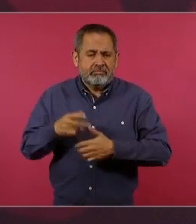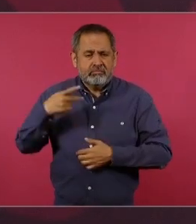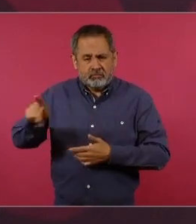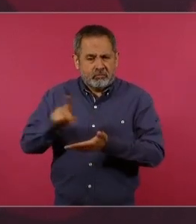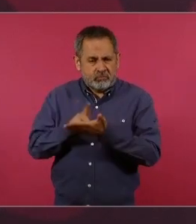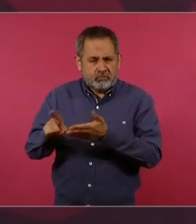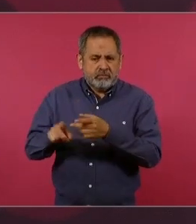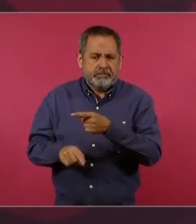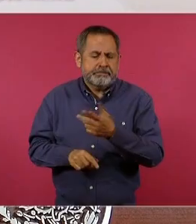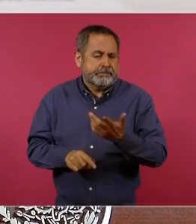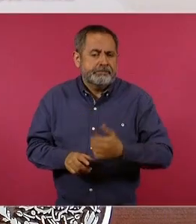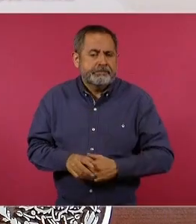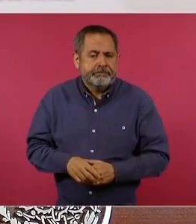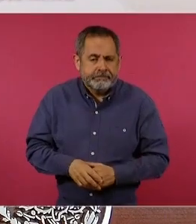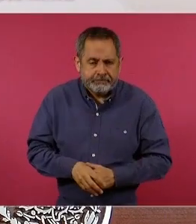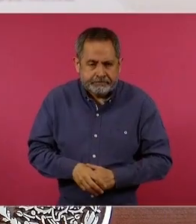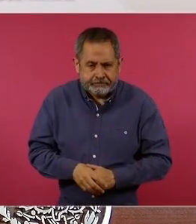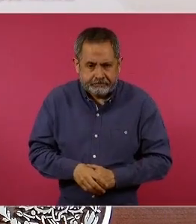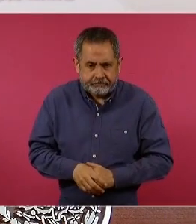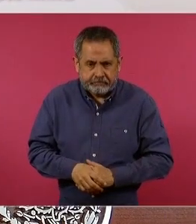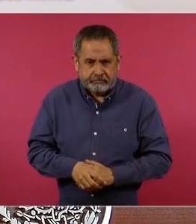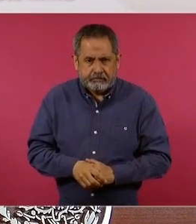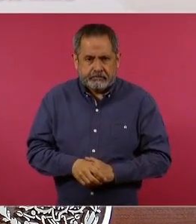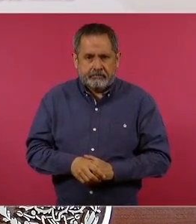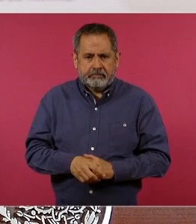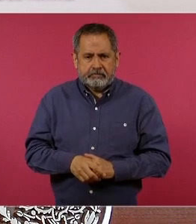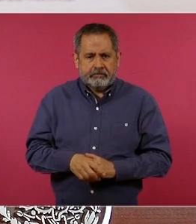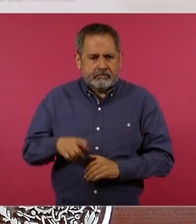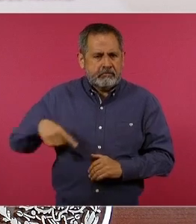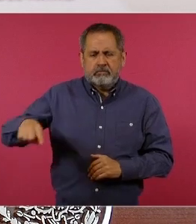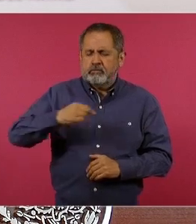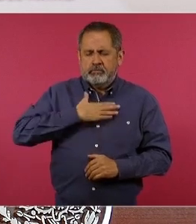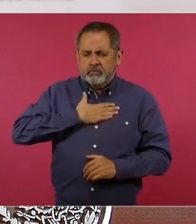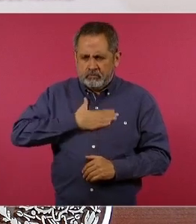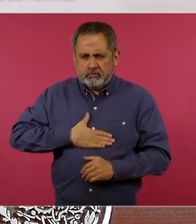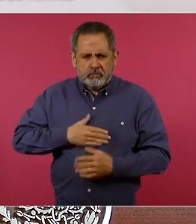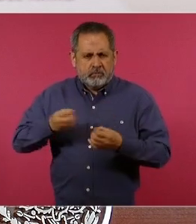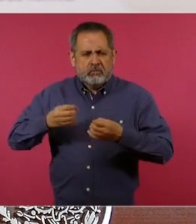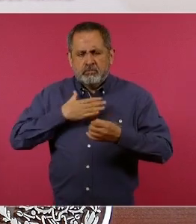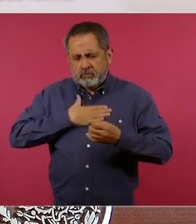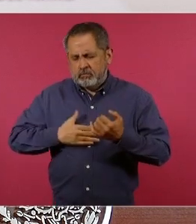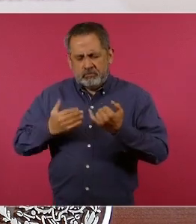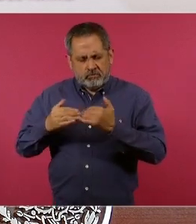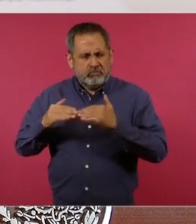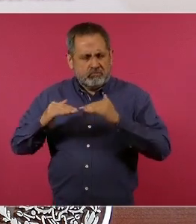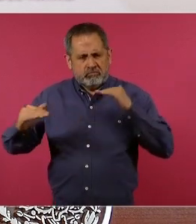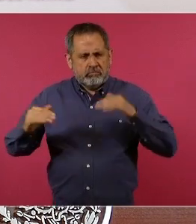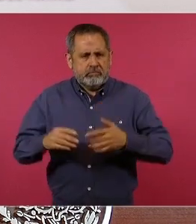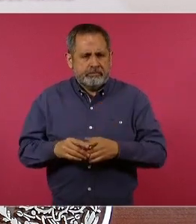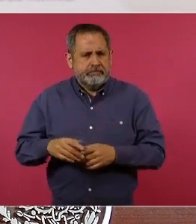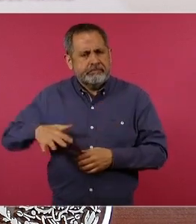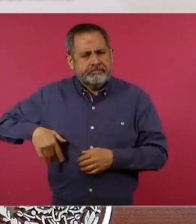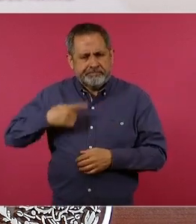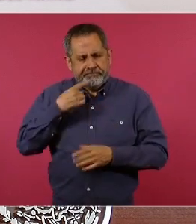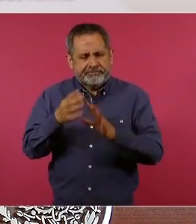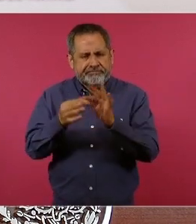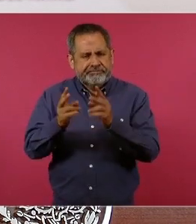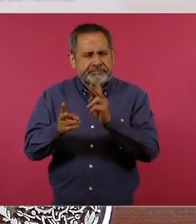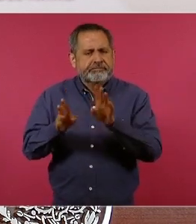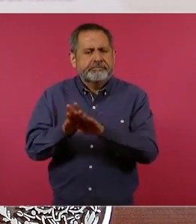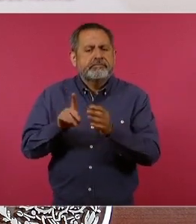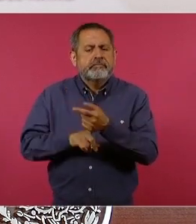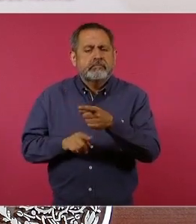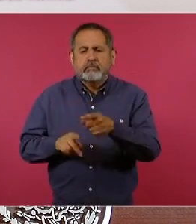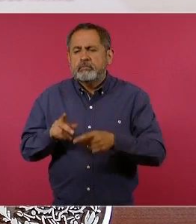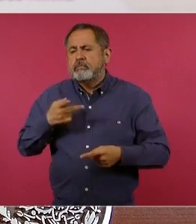sus derechos y la justicia. Ya hablamos de que